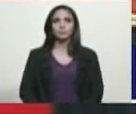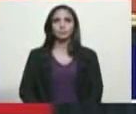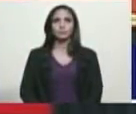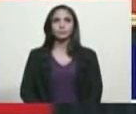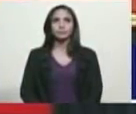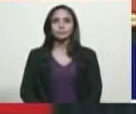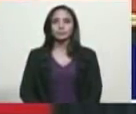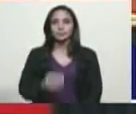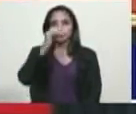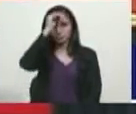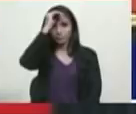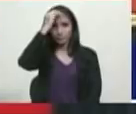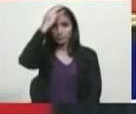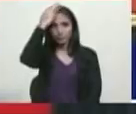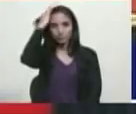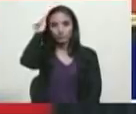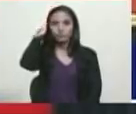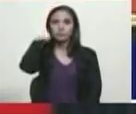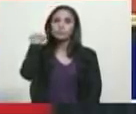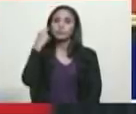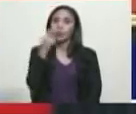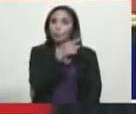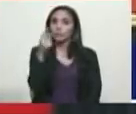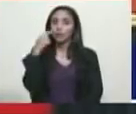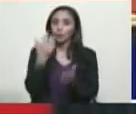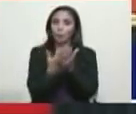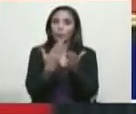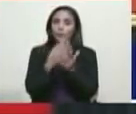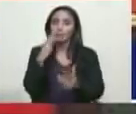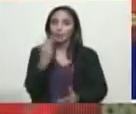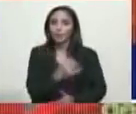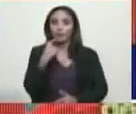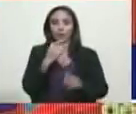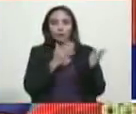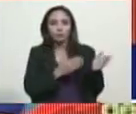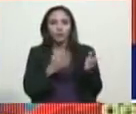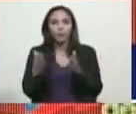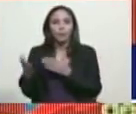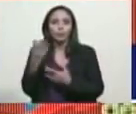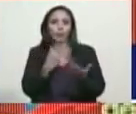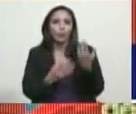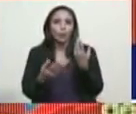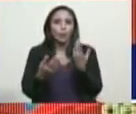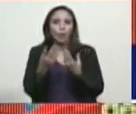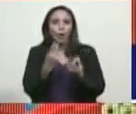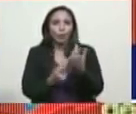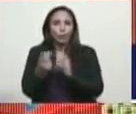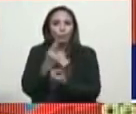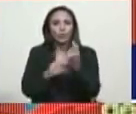Para que ustedes vean, deben seguir estudiando, articulando lo productivo, lo laboral.